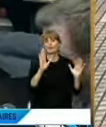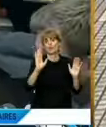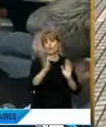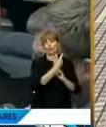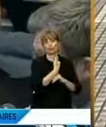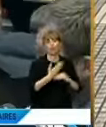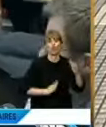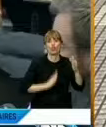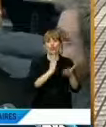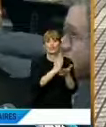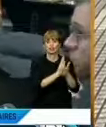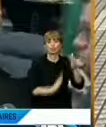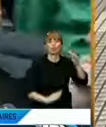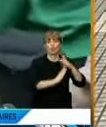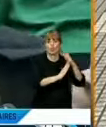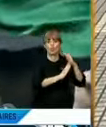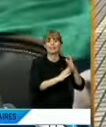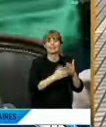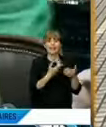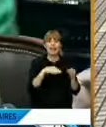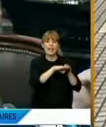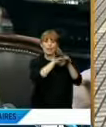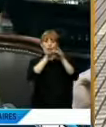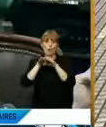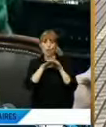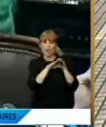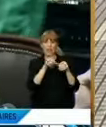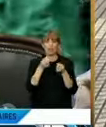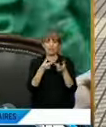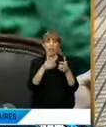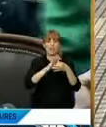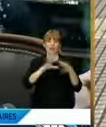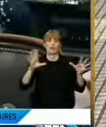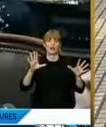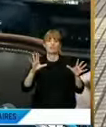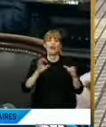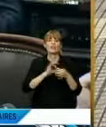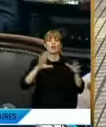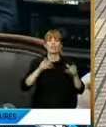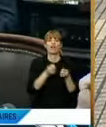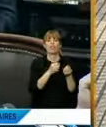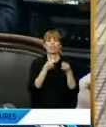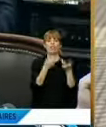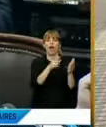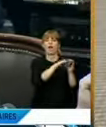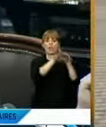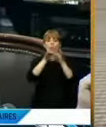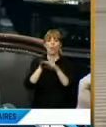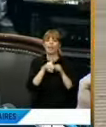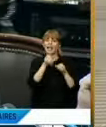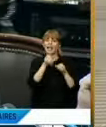también sumar a lo que informa Ignacio amonte que ayer si se aplicó con toda la rigurosidad tal cual lo había anunciado la ministra de seguridad nación